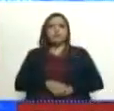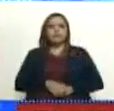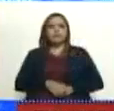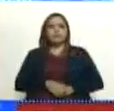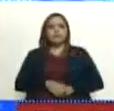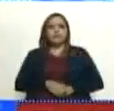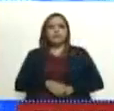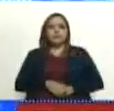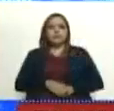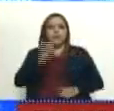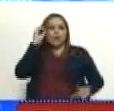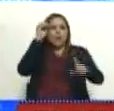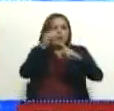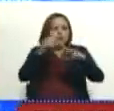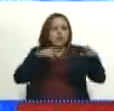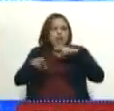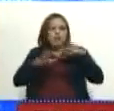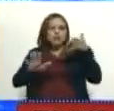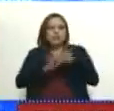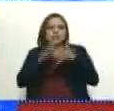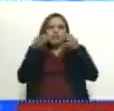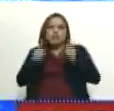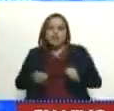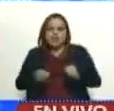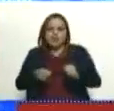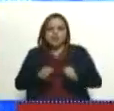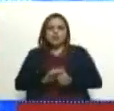un vértice que tiene que ver con la seguridad